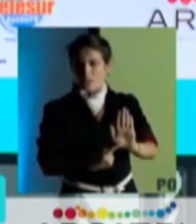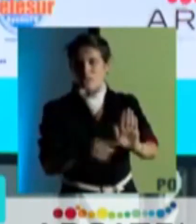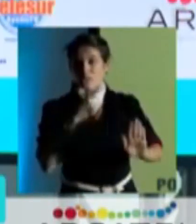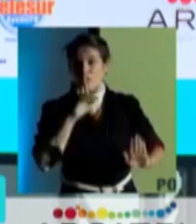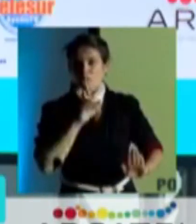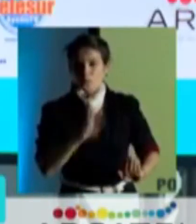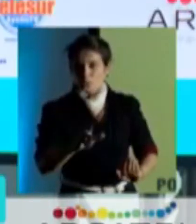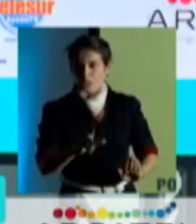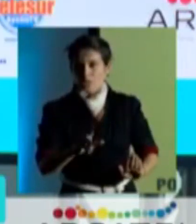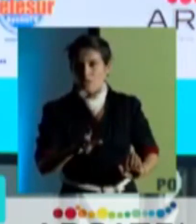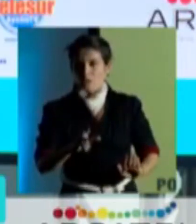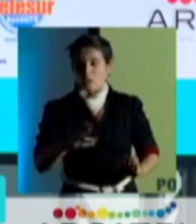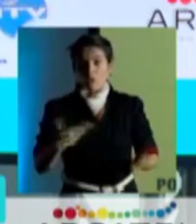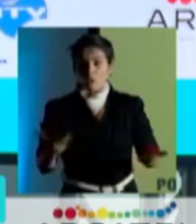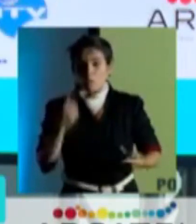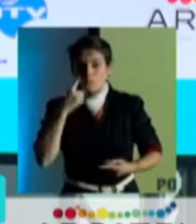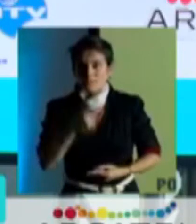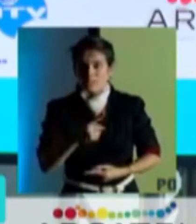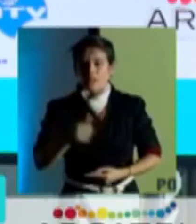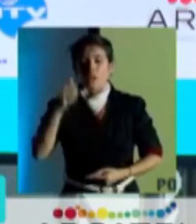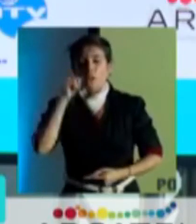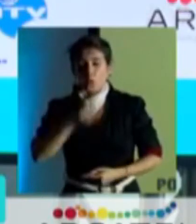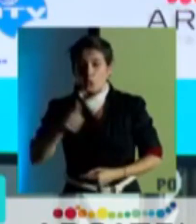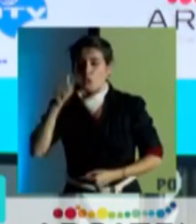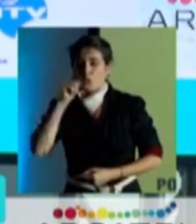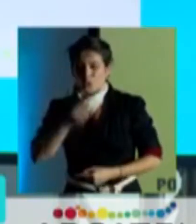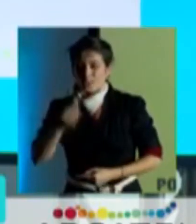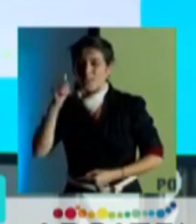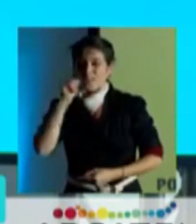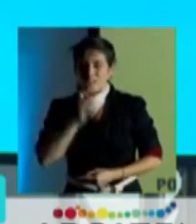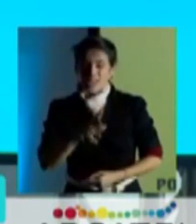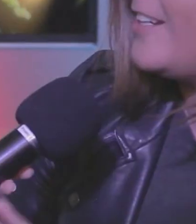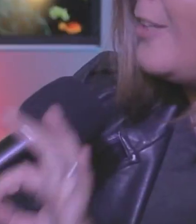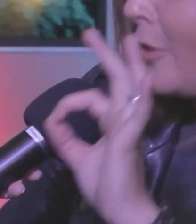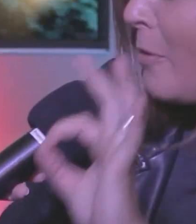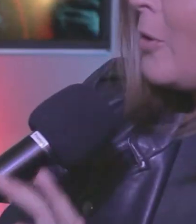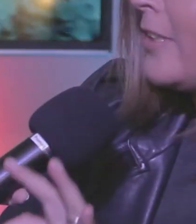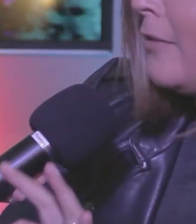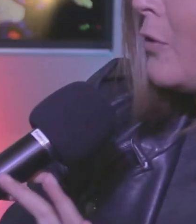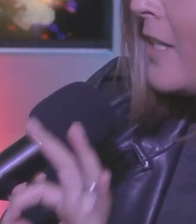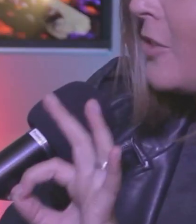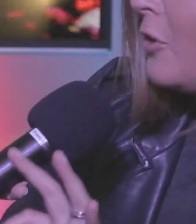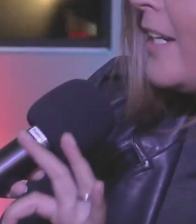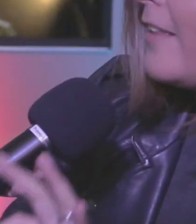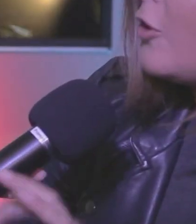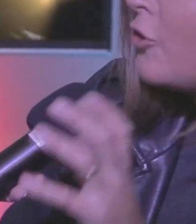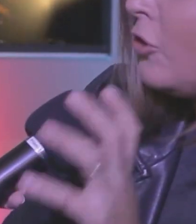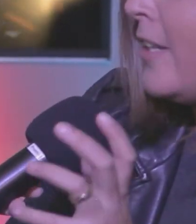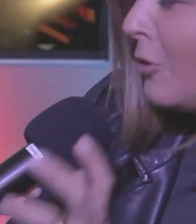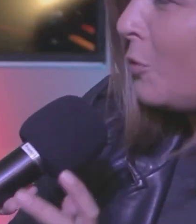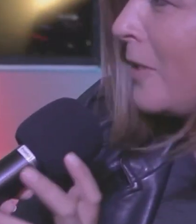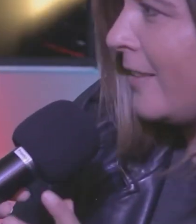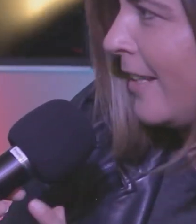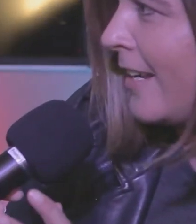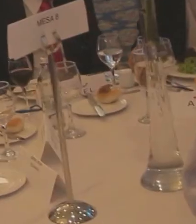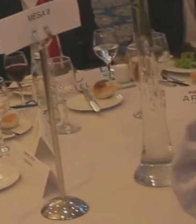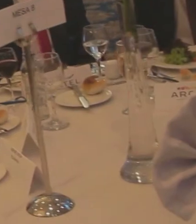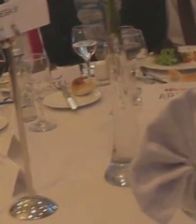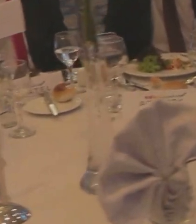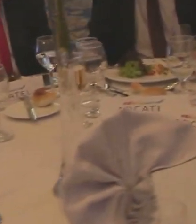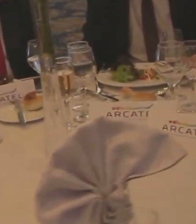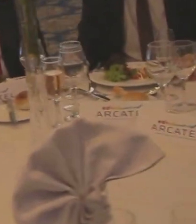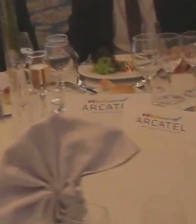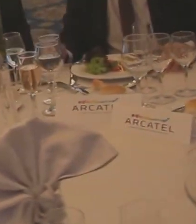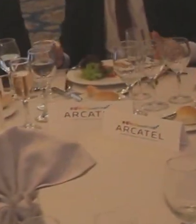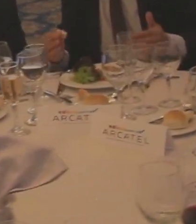está demostrado diariamente en la respuesta de nuestra gente así al que termina con optimismo el futuro con los desafíos